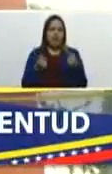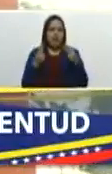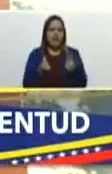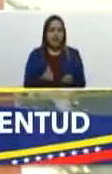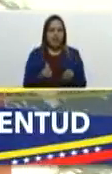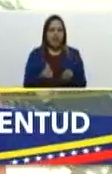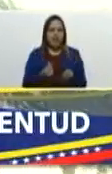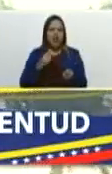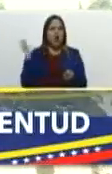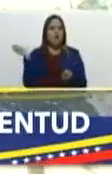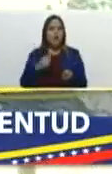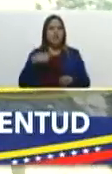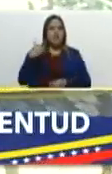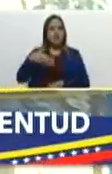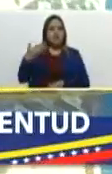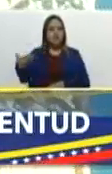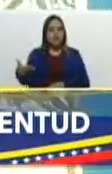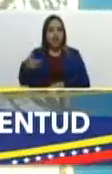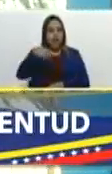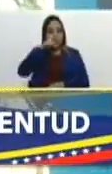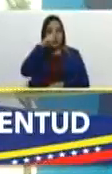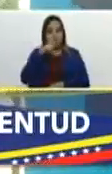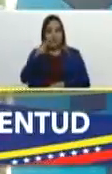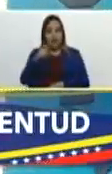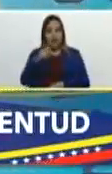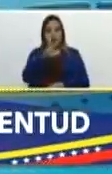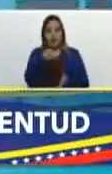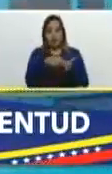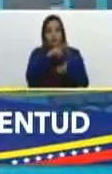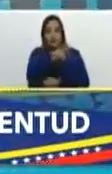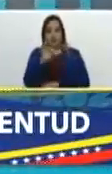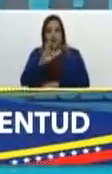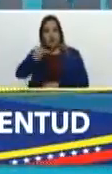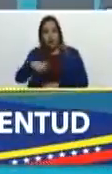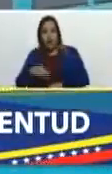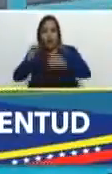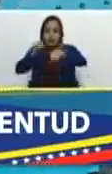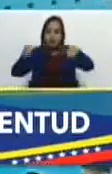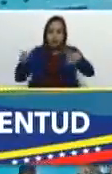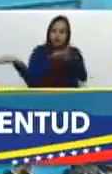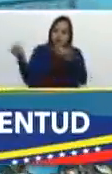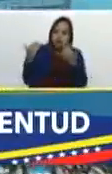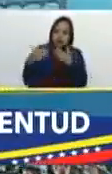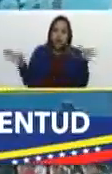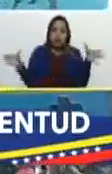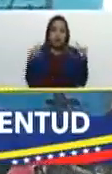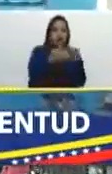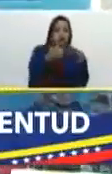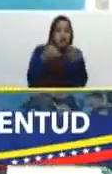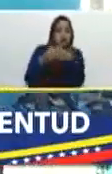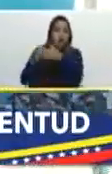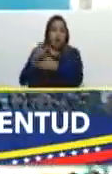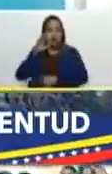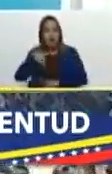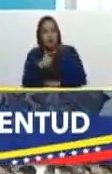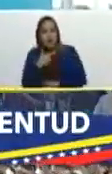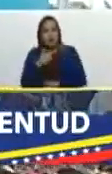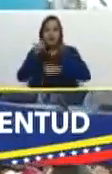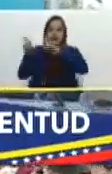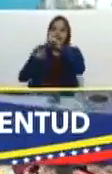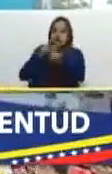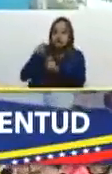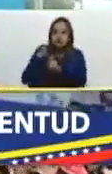los meses que van a venir durante este año, para poder convocarlo, para poder reunirlo, para poder